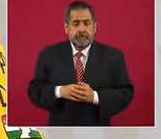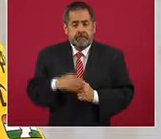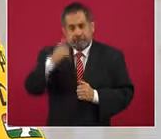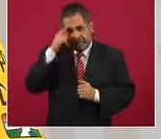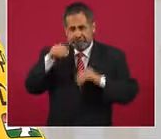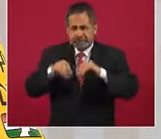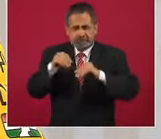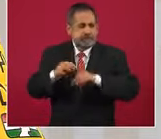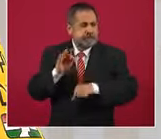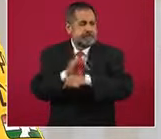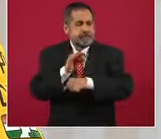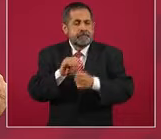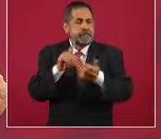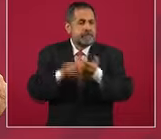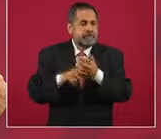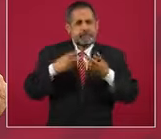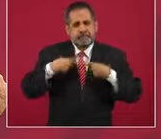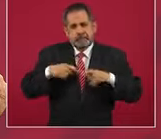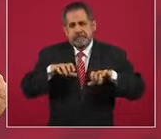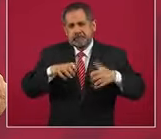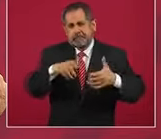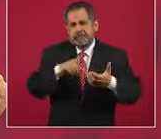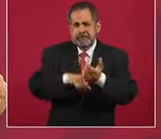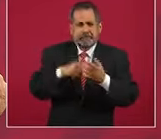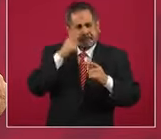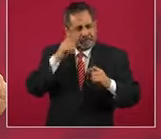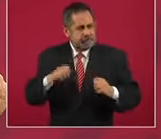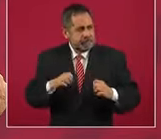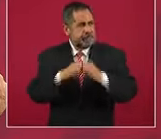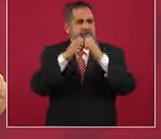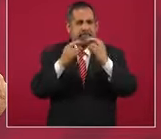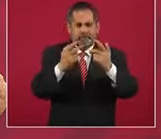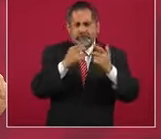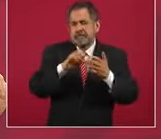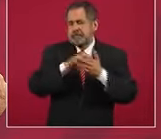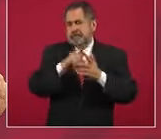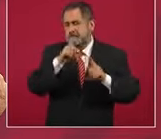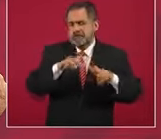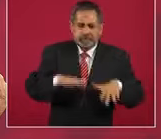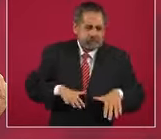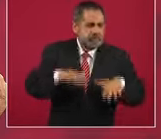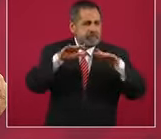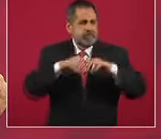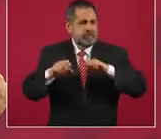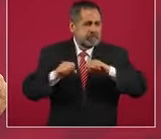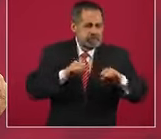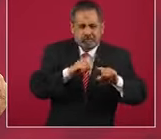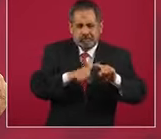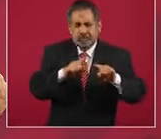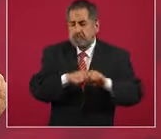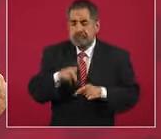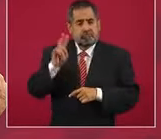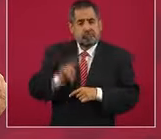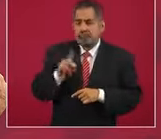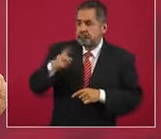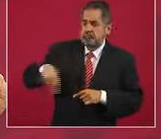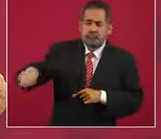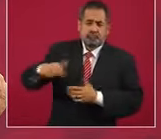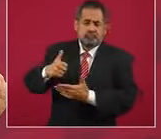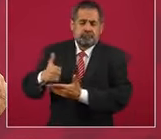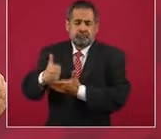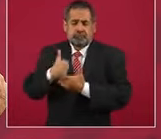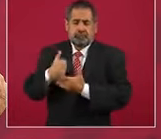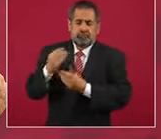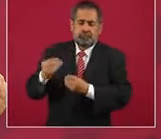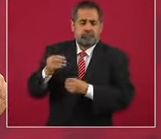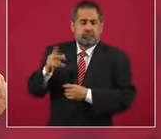labores de protección a la población en caso de desastres, como inundaciones, como temblores, que en efecto nos ayudan mucho